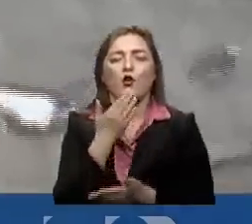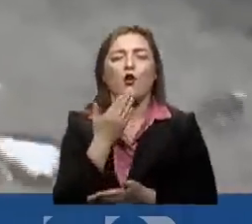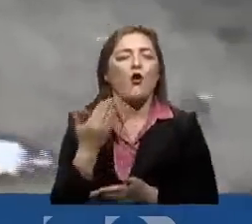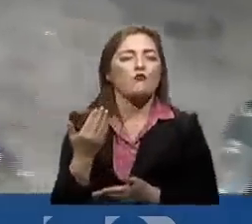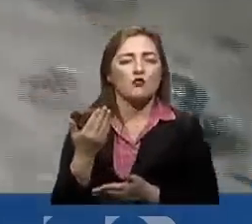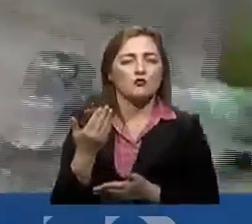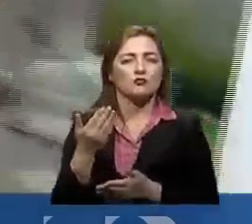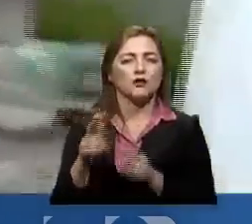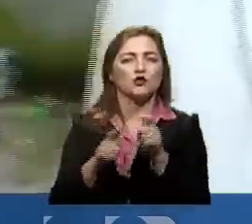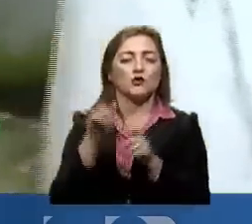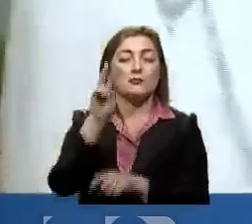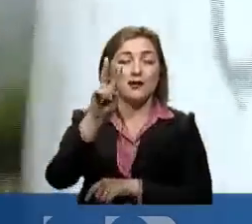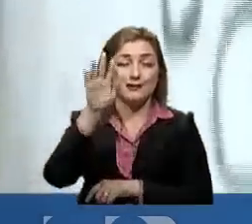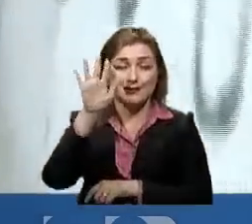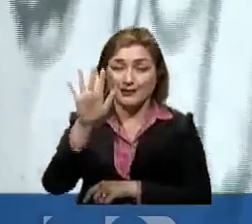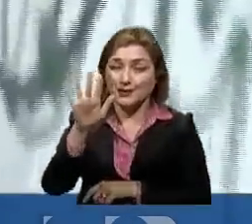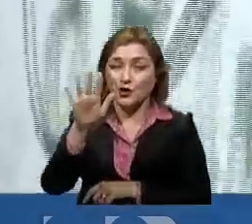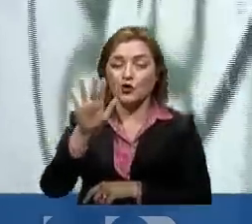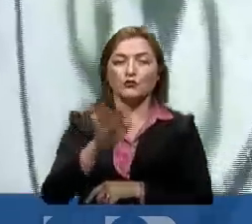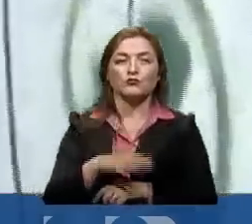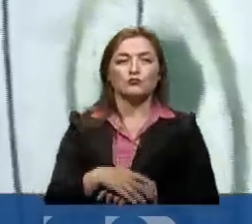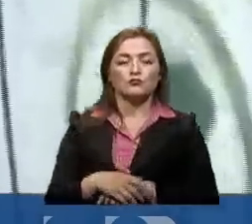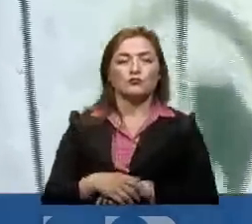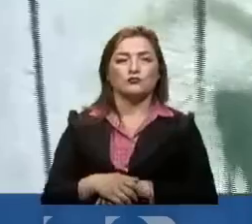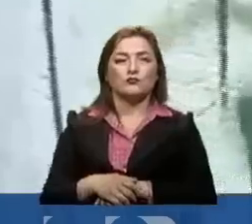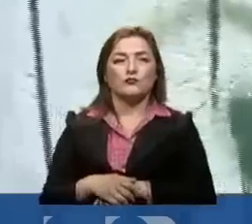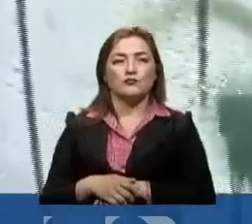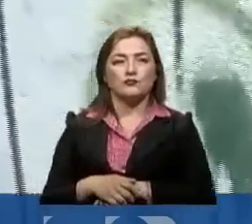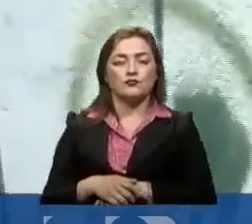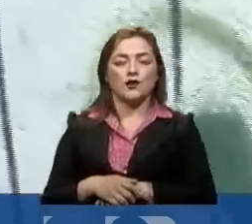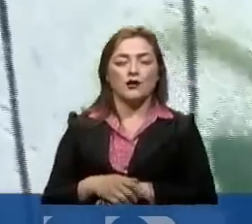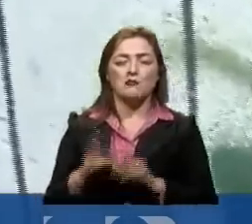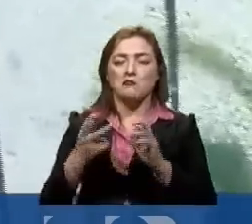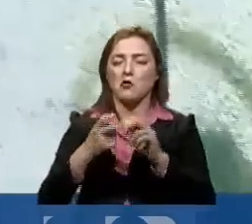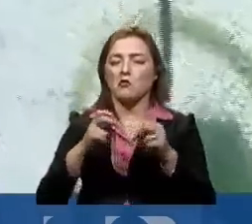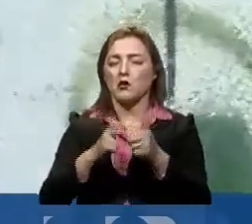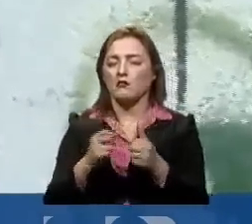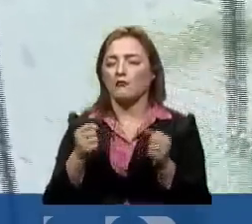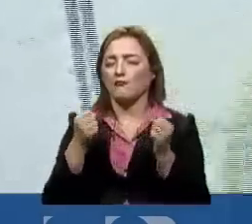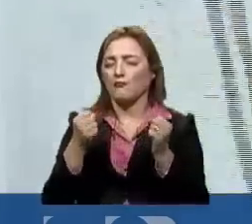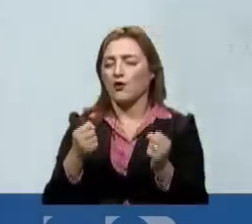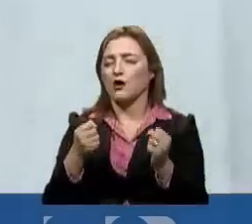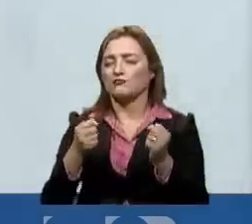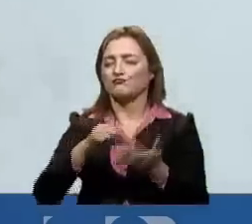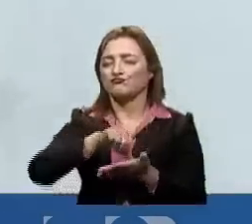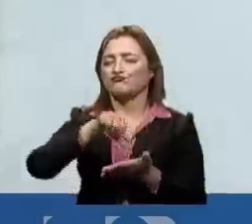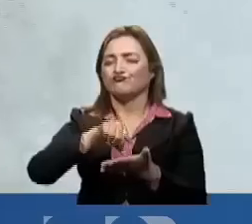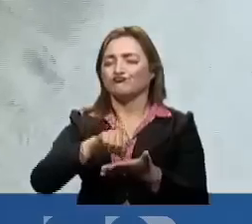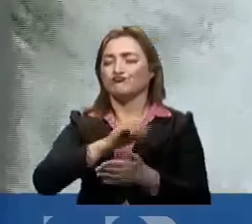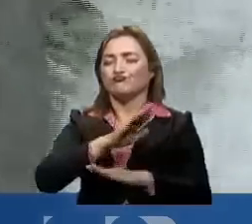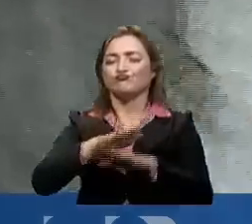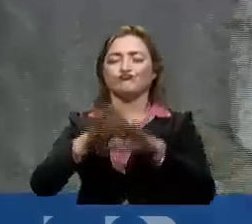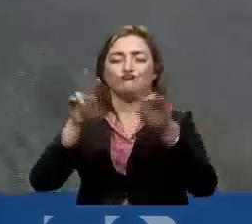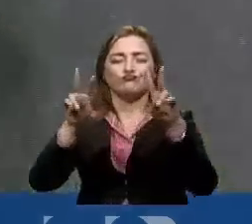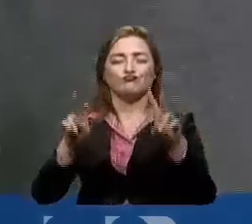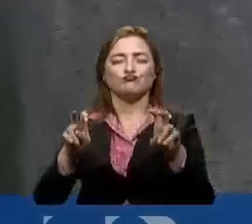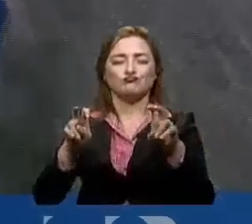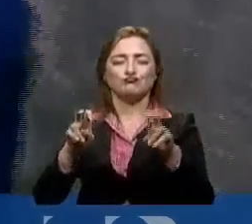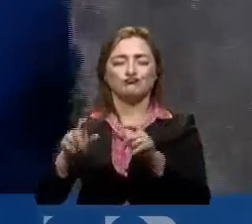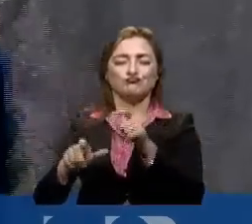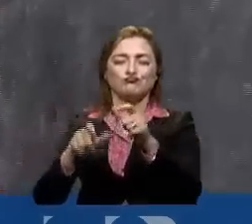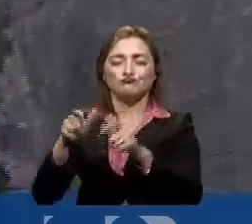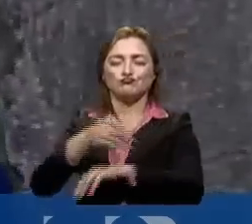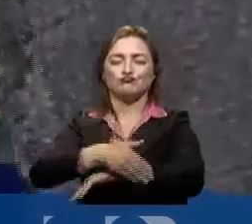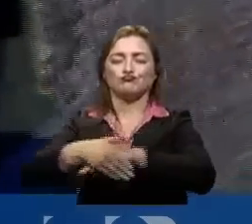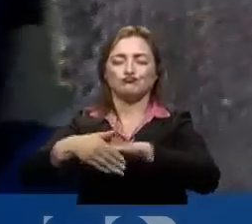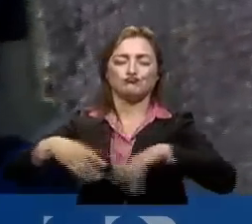de 25 personas. Esto evidencia la problemática que se está viviendo acá en la ciudad con respecto al tema de los